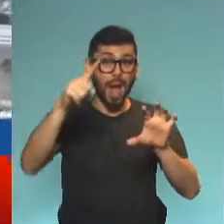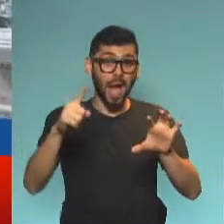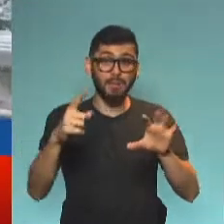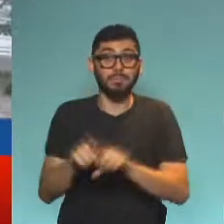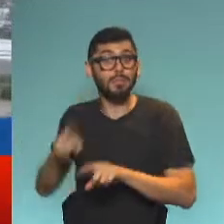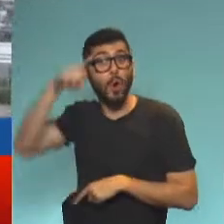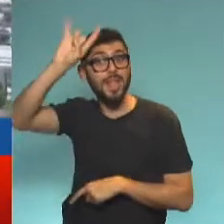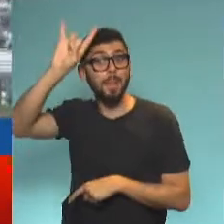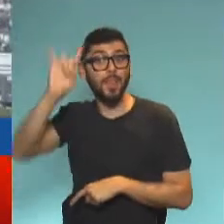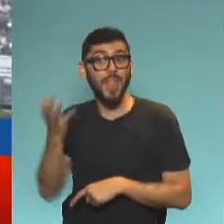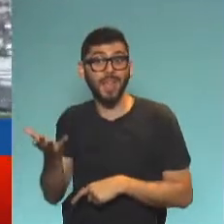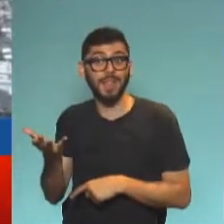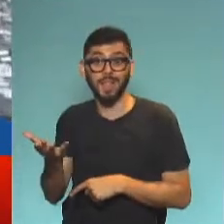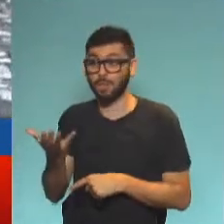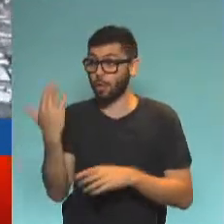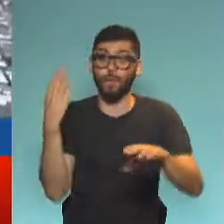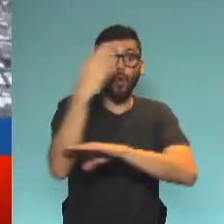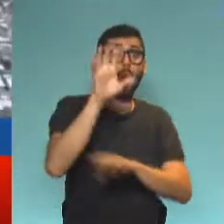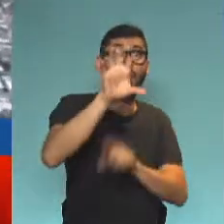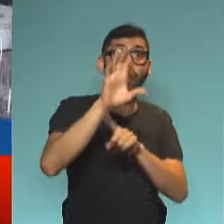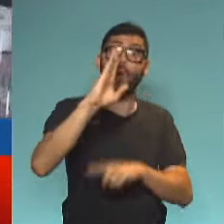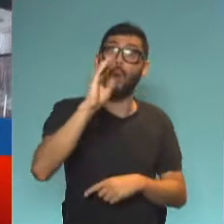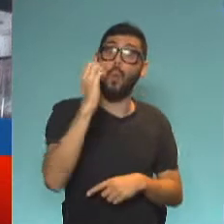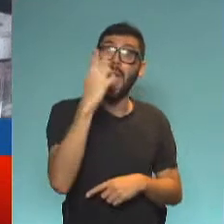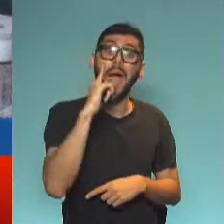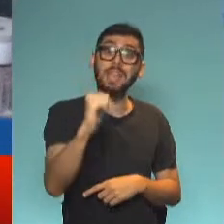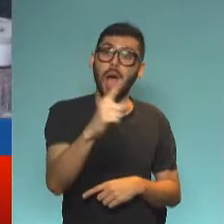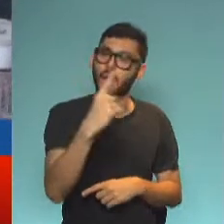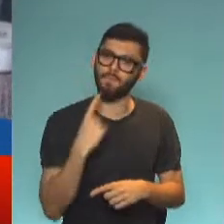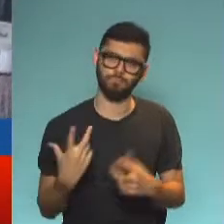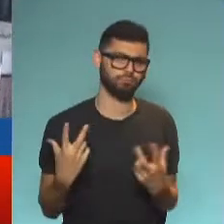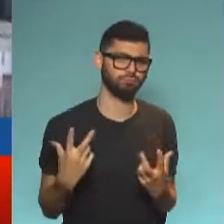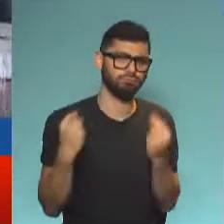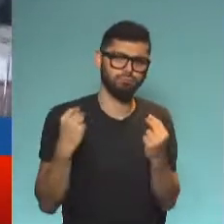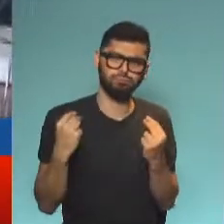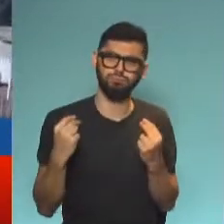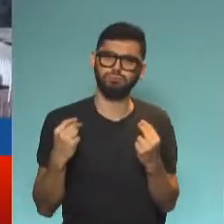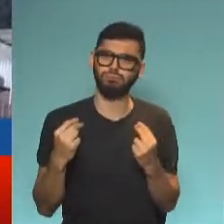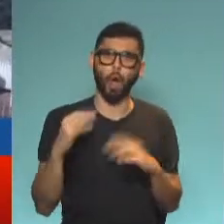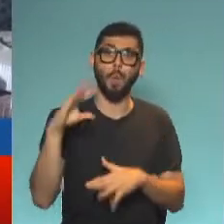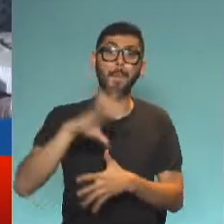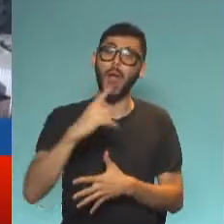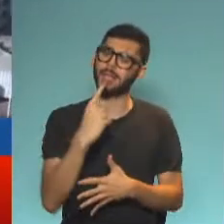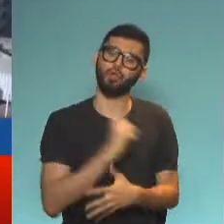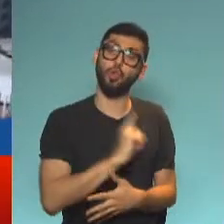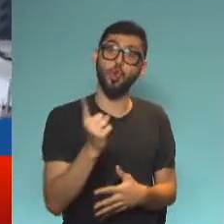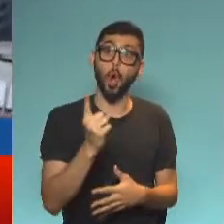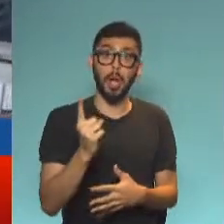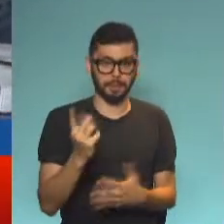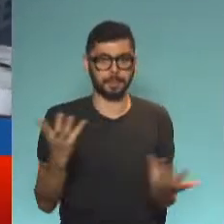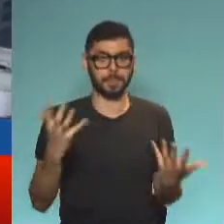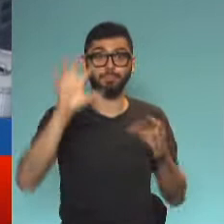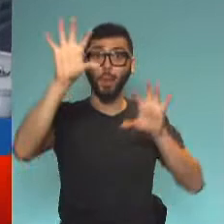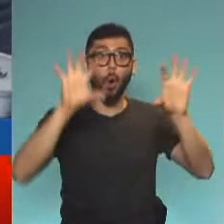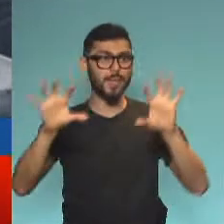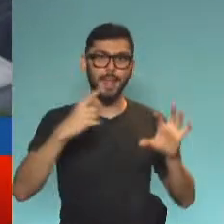Independiente hace muy poco en Bahía, otro de los estados que pidió no realizar la Copa América. Entonces,